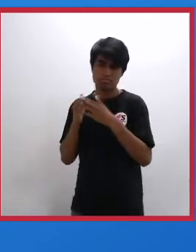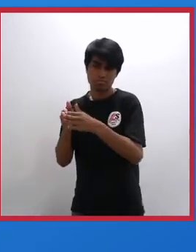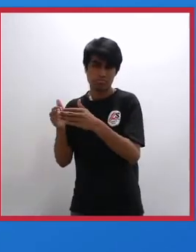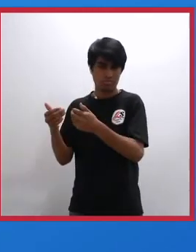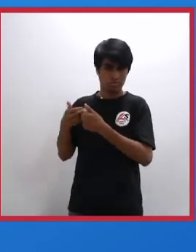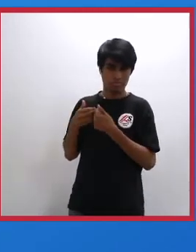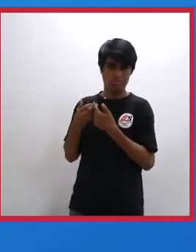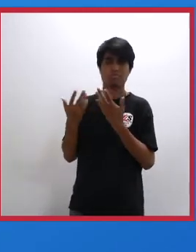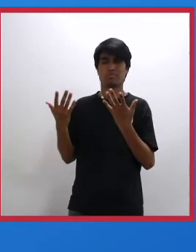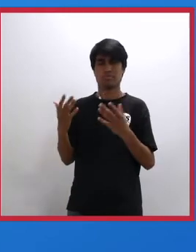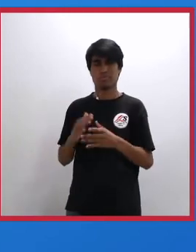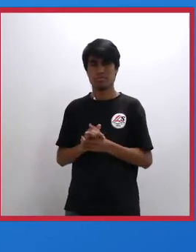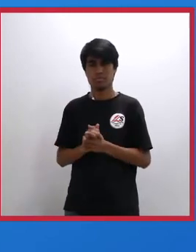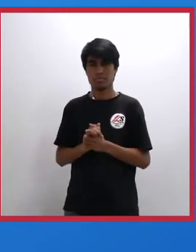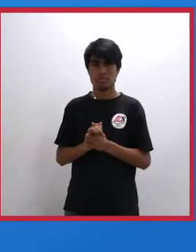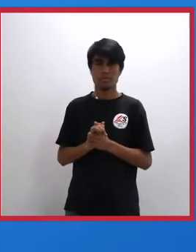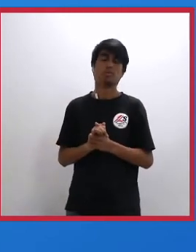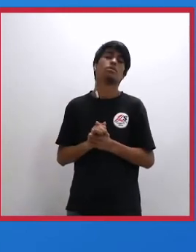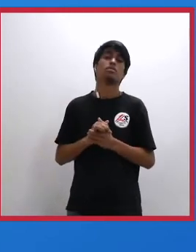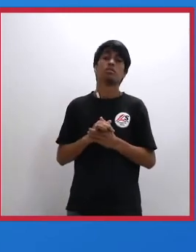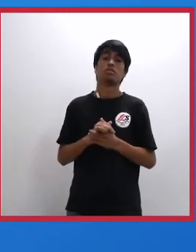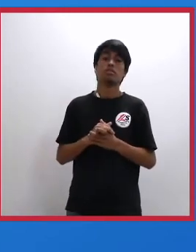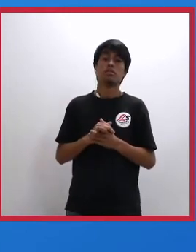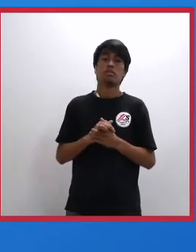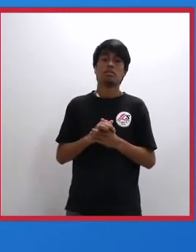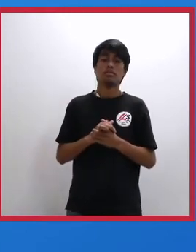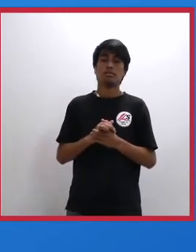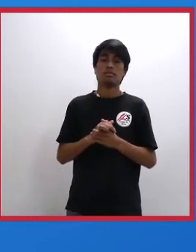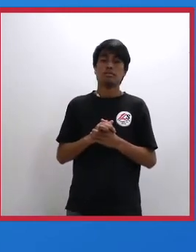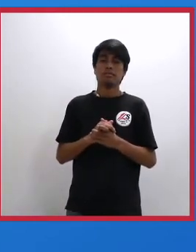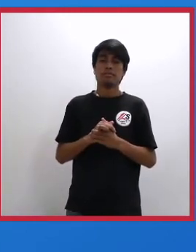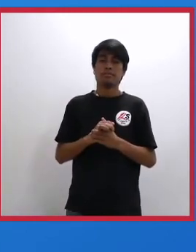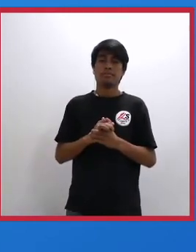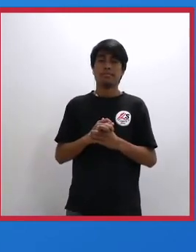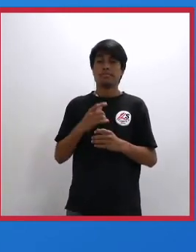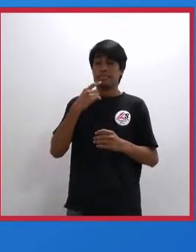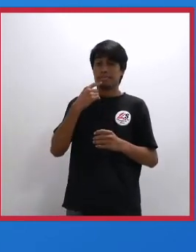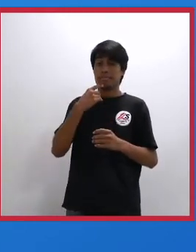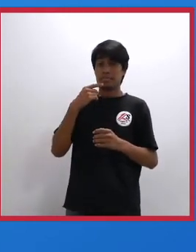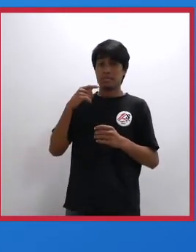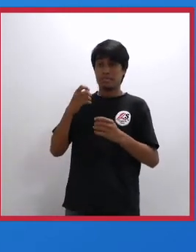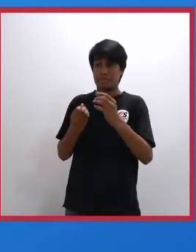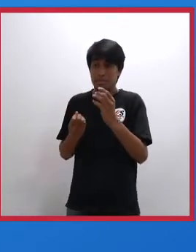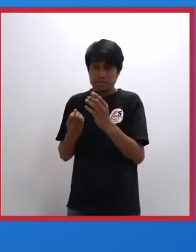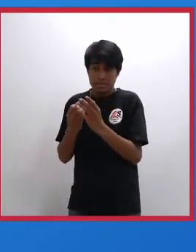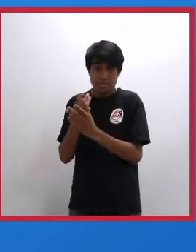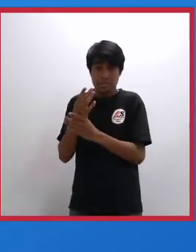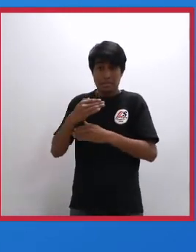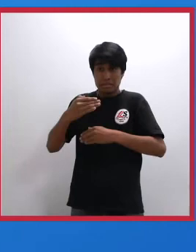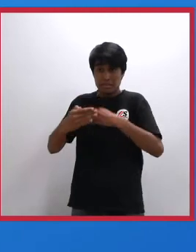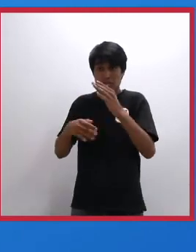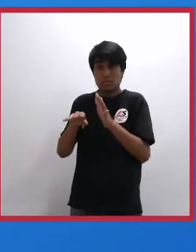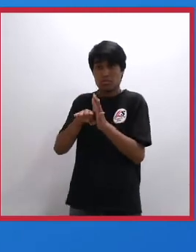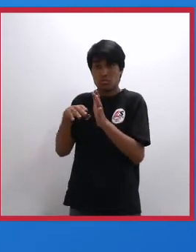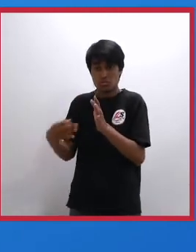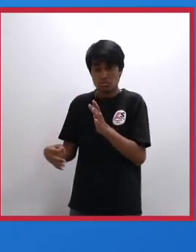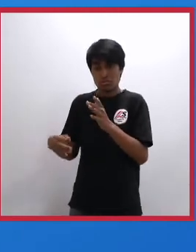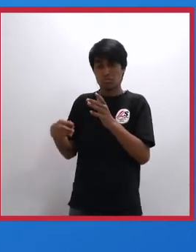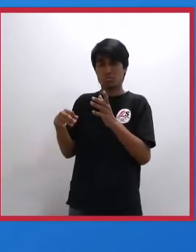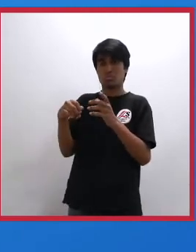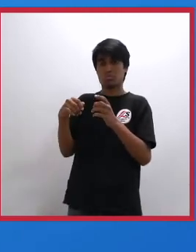uno si uno establece un buen plan de ejecución segura y se cumple tal cual está acá,